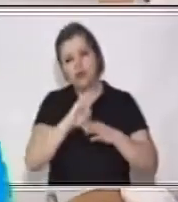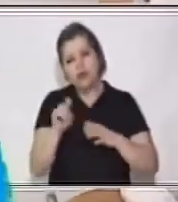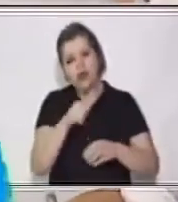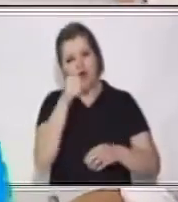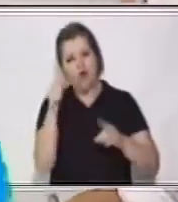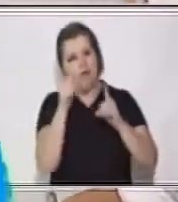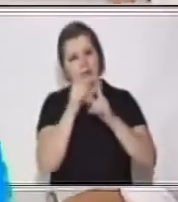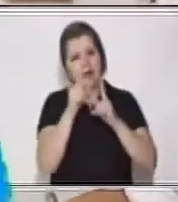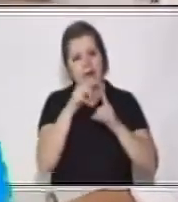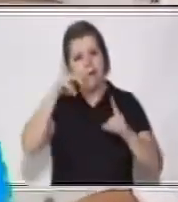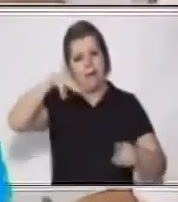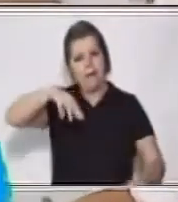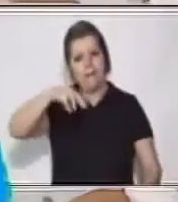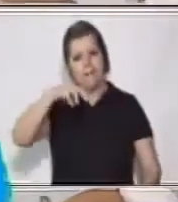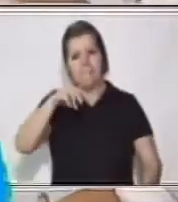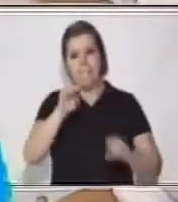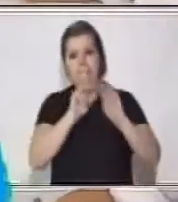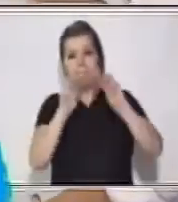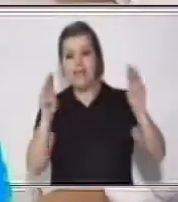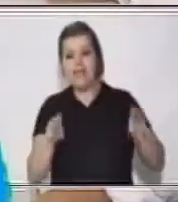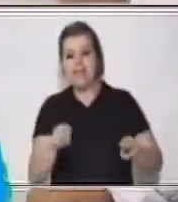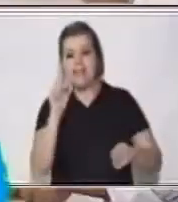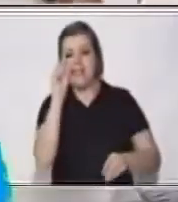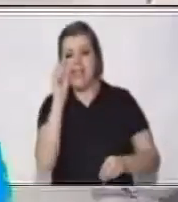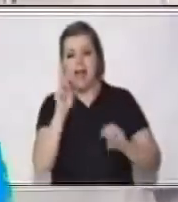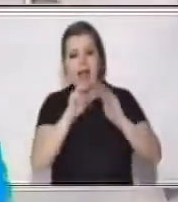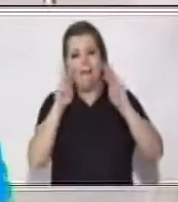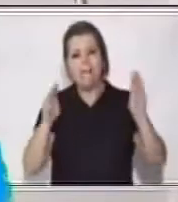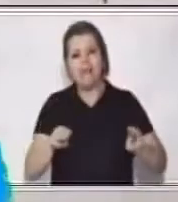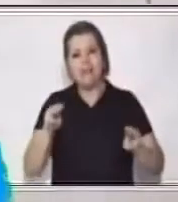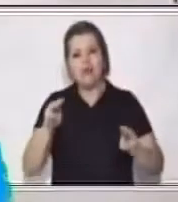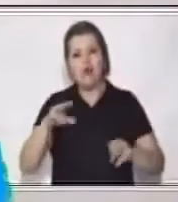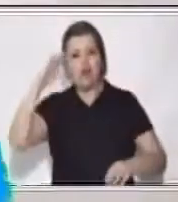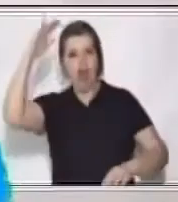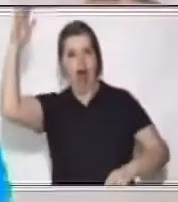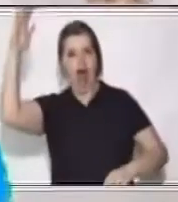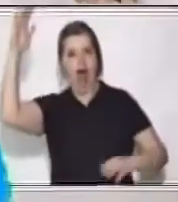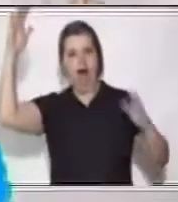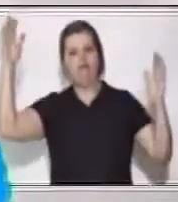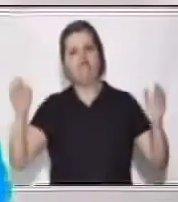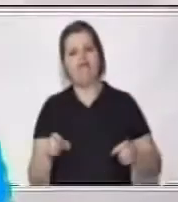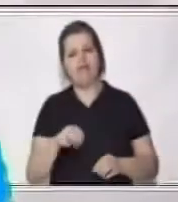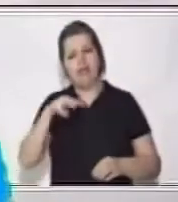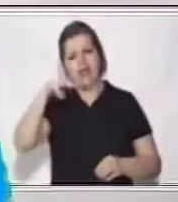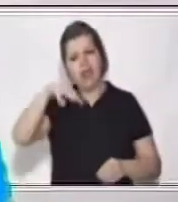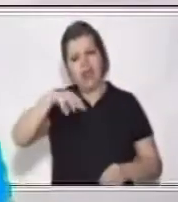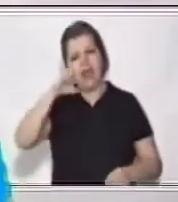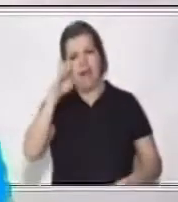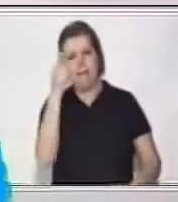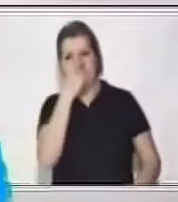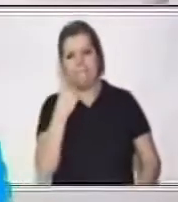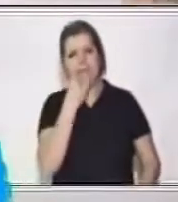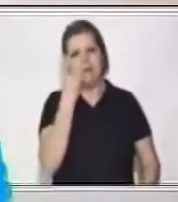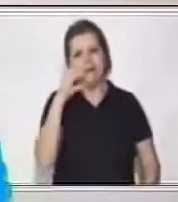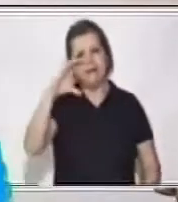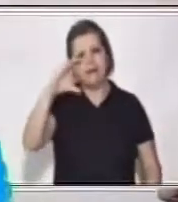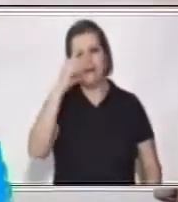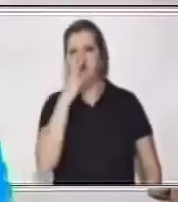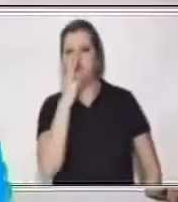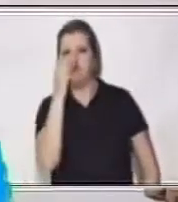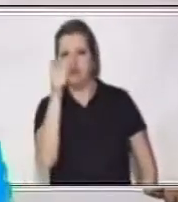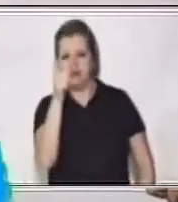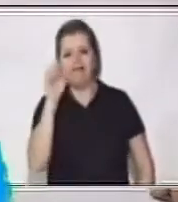mesota y mesucha. Y así es como nosotros podemos identificar en